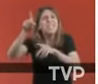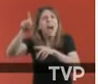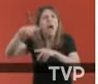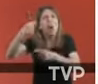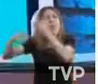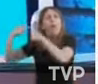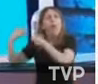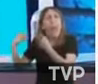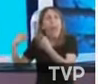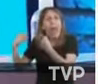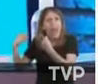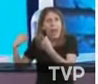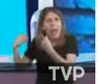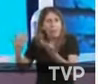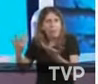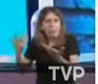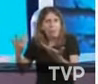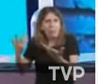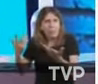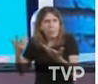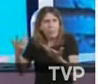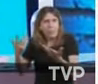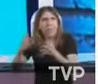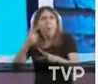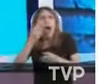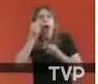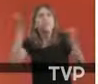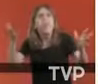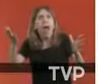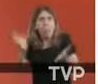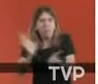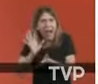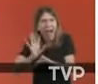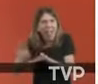generó la deuda o generó esta deuda odiosa.